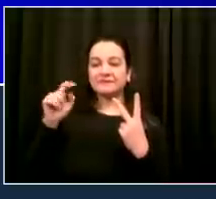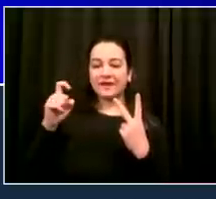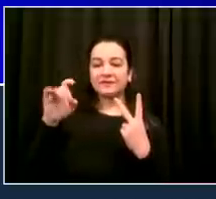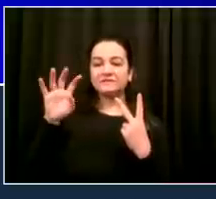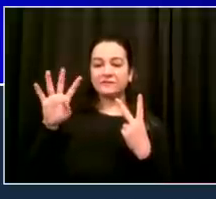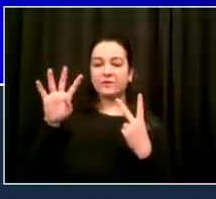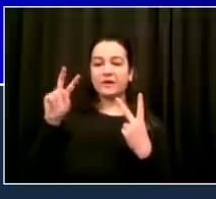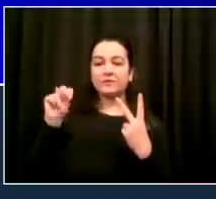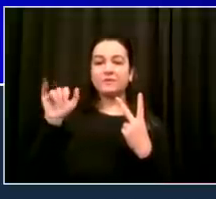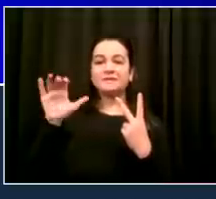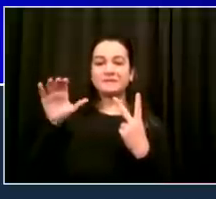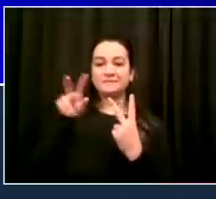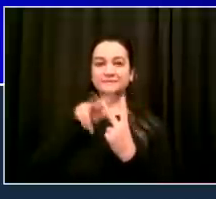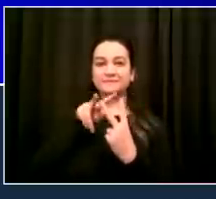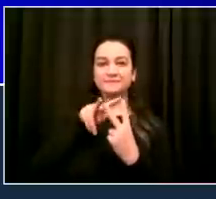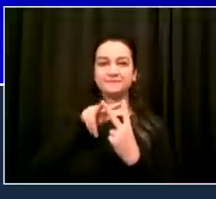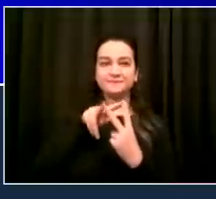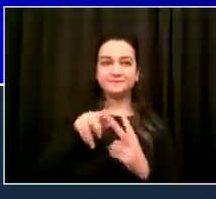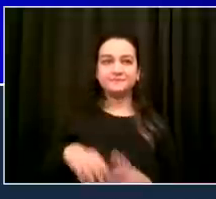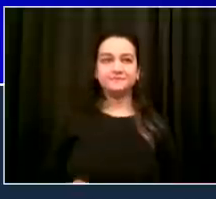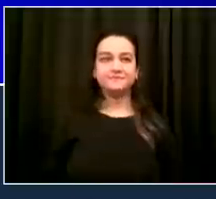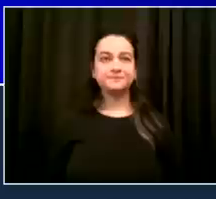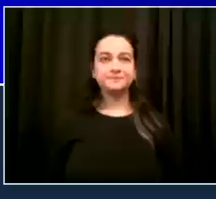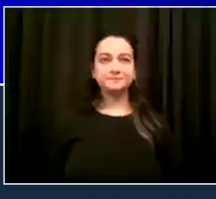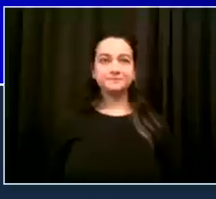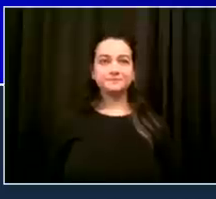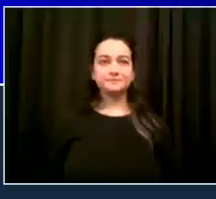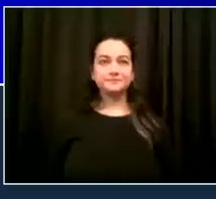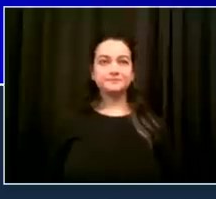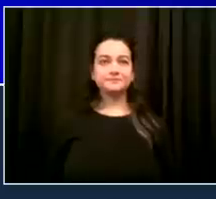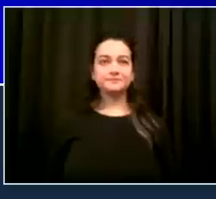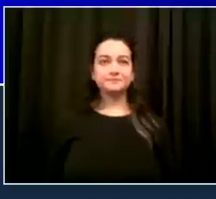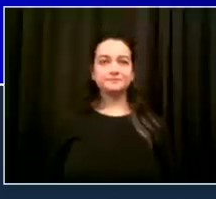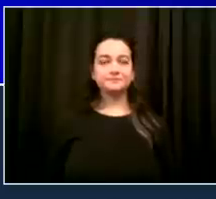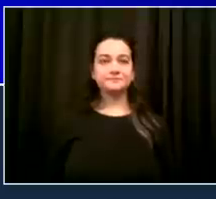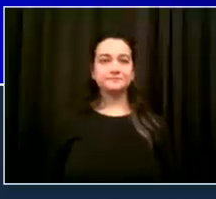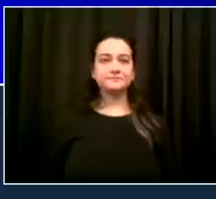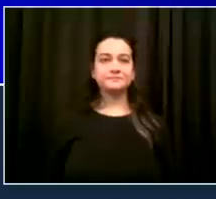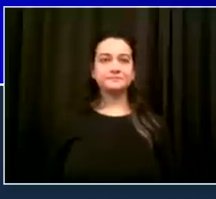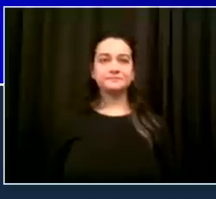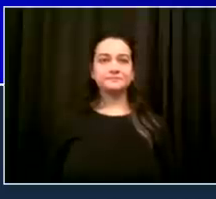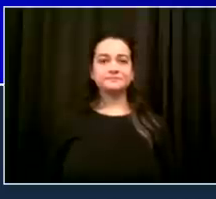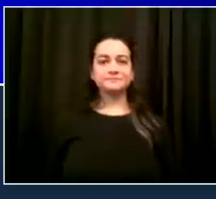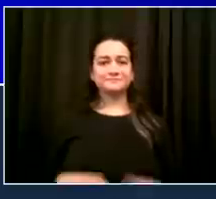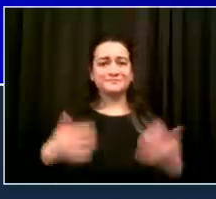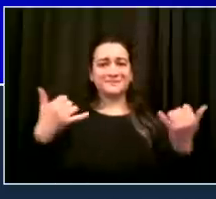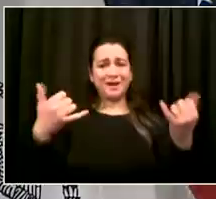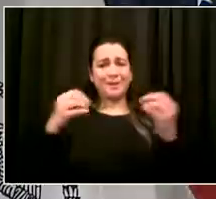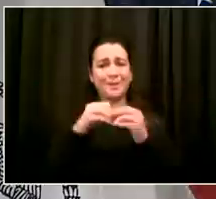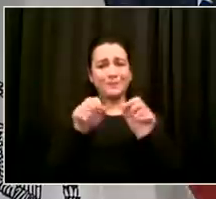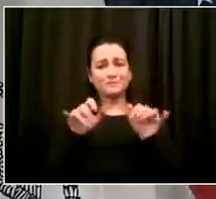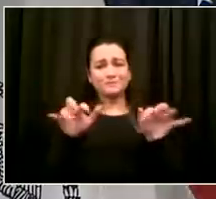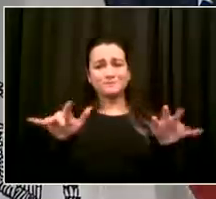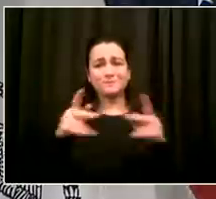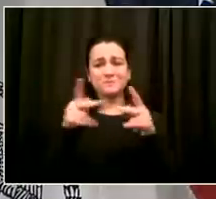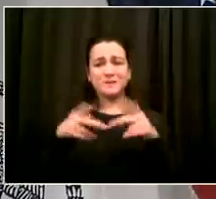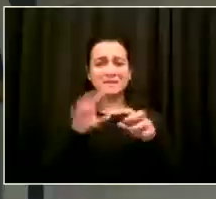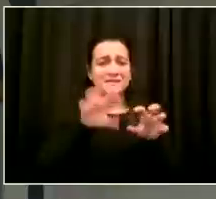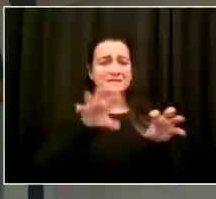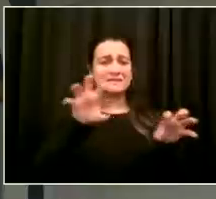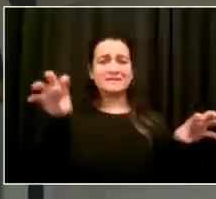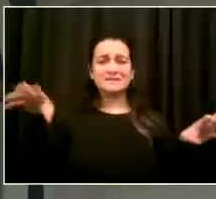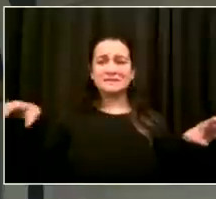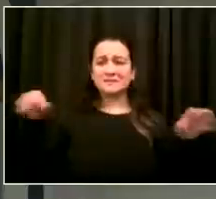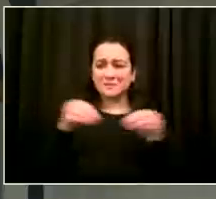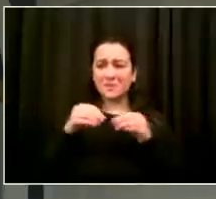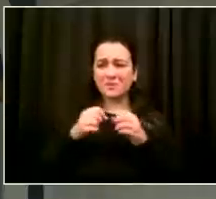Please lend that helping hand to the seniors in your life. Can I just say the Please, number in Lorraine, Spanish? Yes, go ahead. Una cuanta palabra en